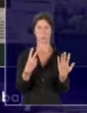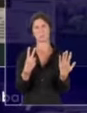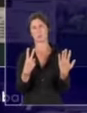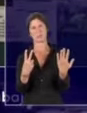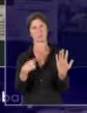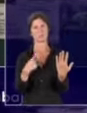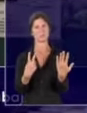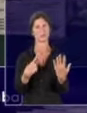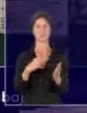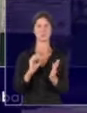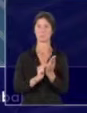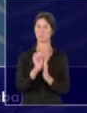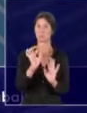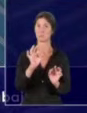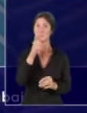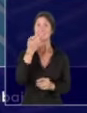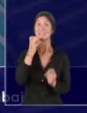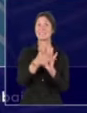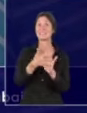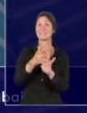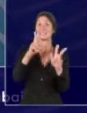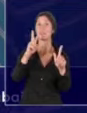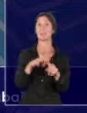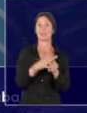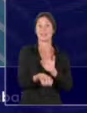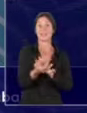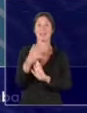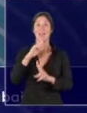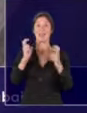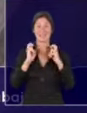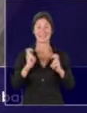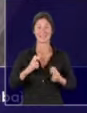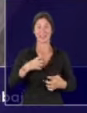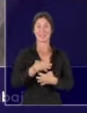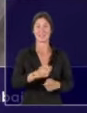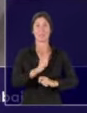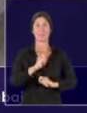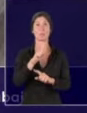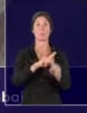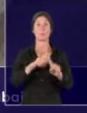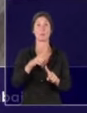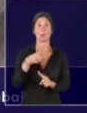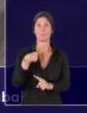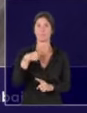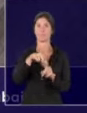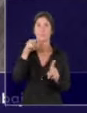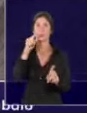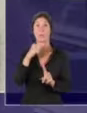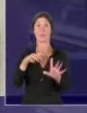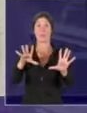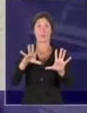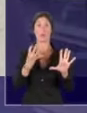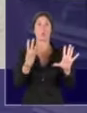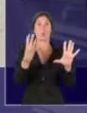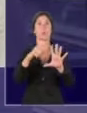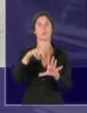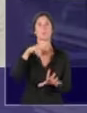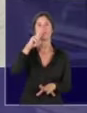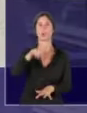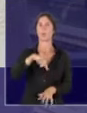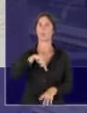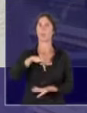si hablamos de los problemas que generan el estrés o la ansiedad, cambia la percepción. 9 de cada 10 personas reconocen que los padecen. Se juntan dos cosas.